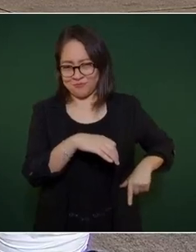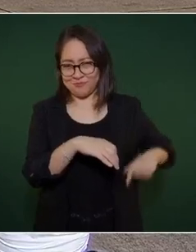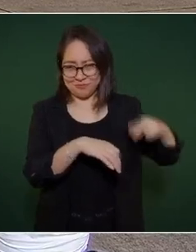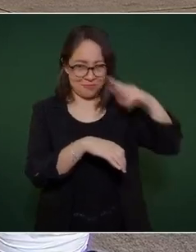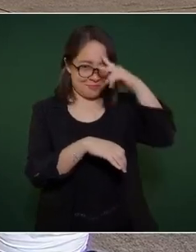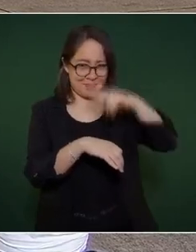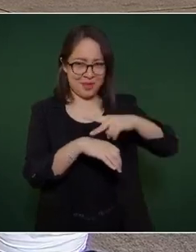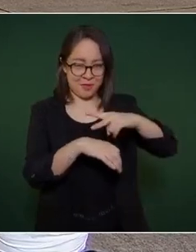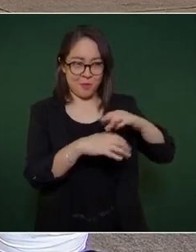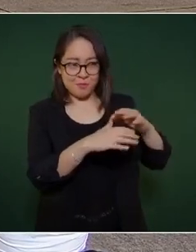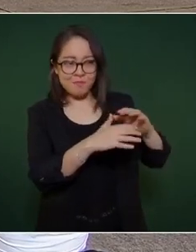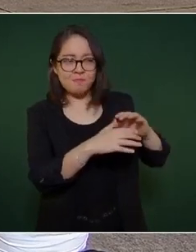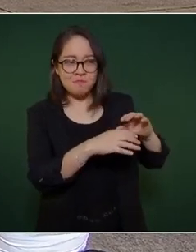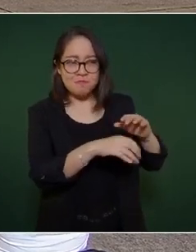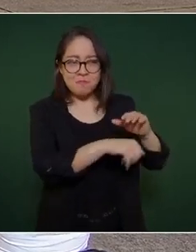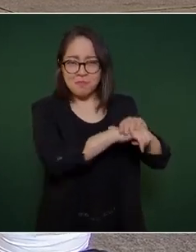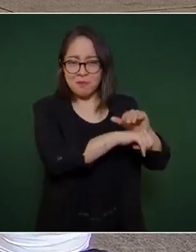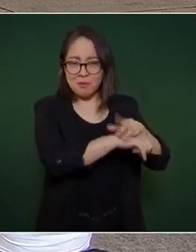porque a veces dicen